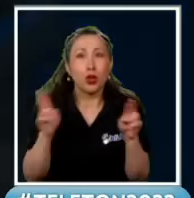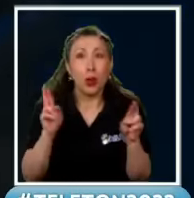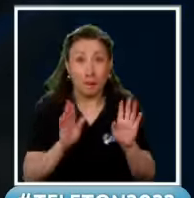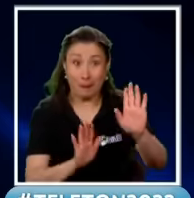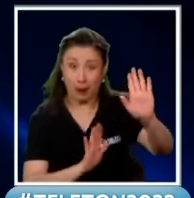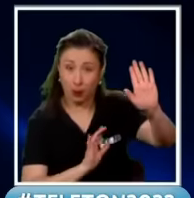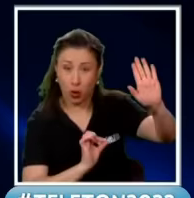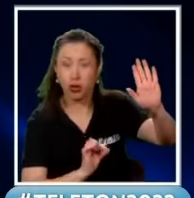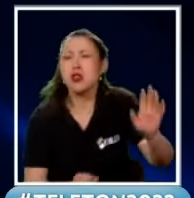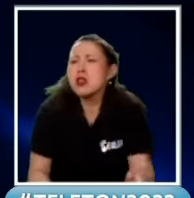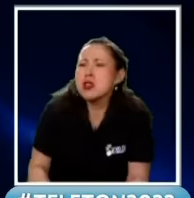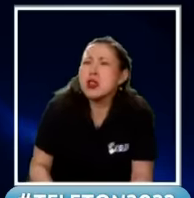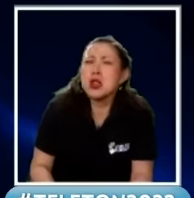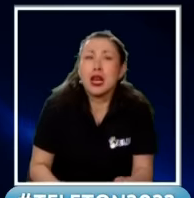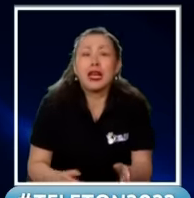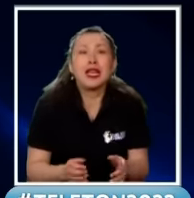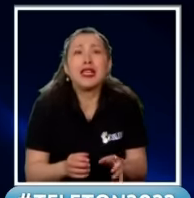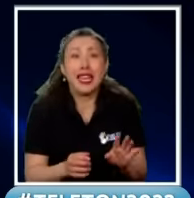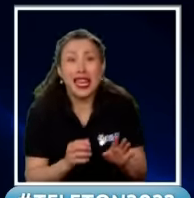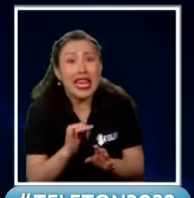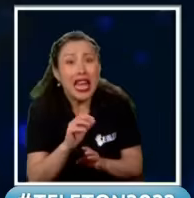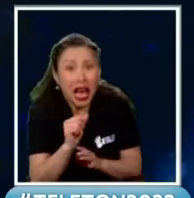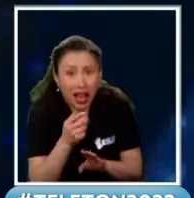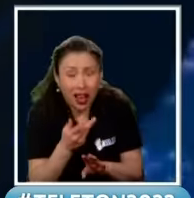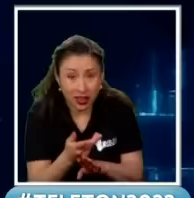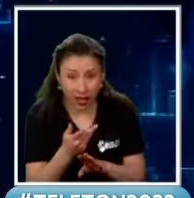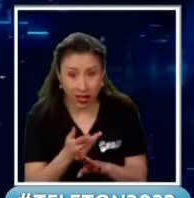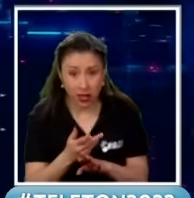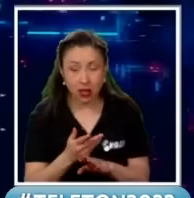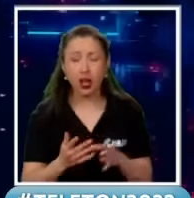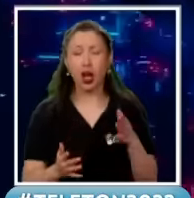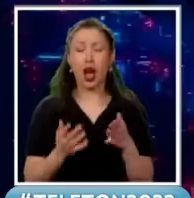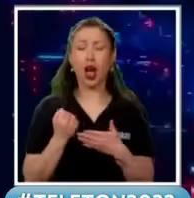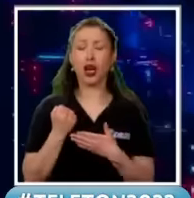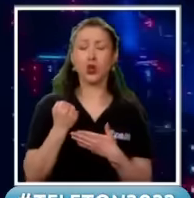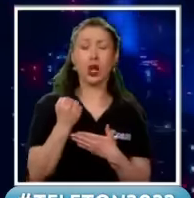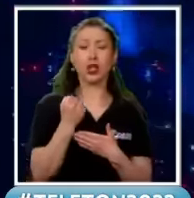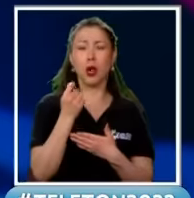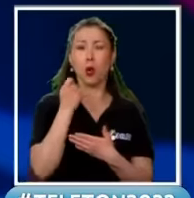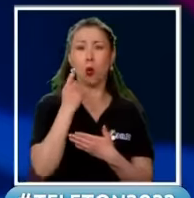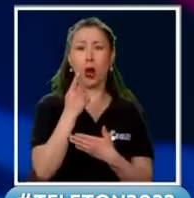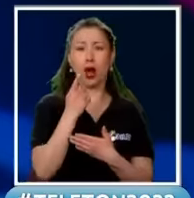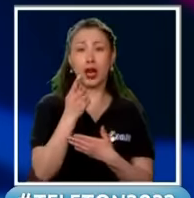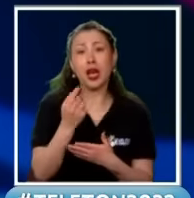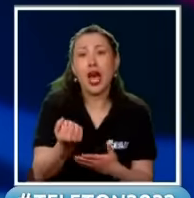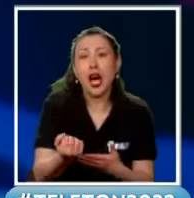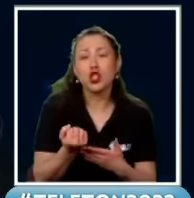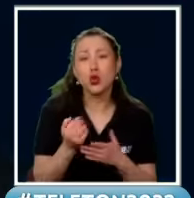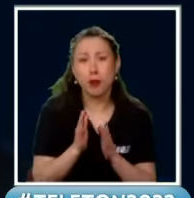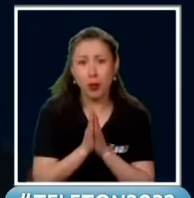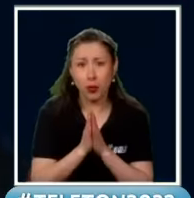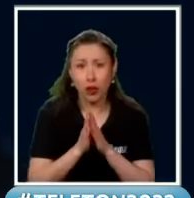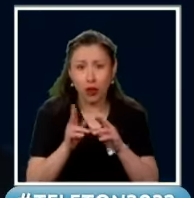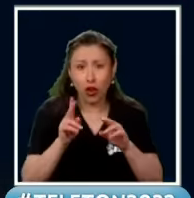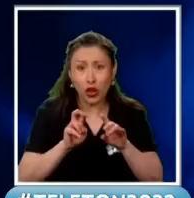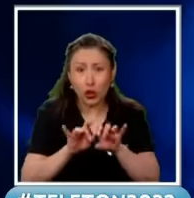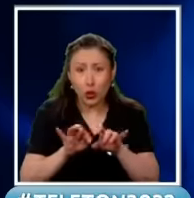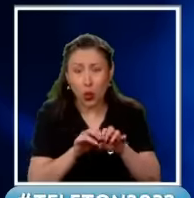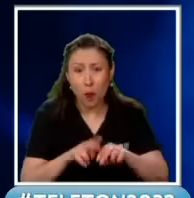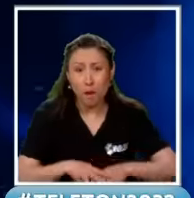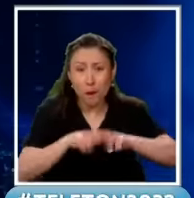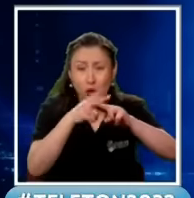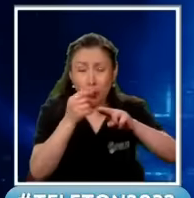Tranquilo. Ya. Inteligencia, ¿está ahí? ¿En qué puedo ayudarte? ¿Me podía ayudar a arreglar el cómputo de la